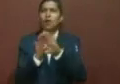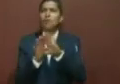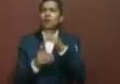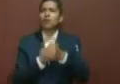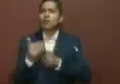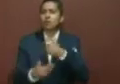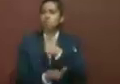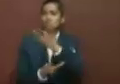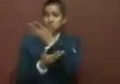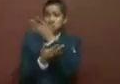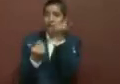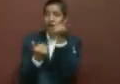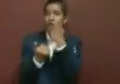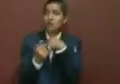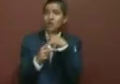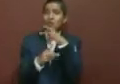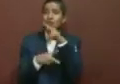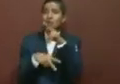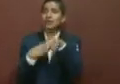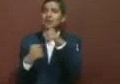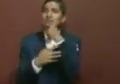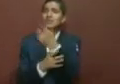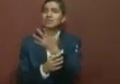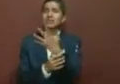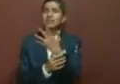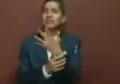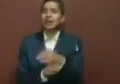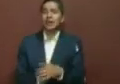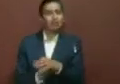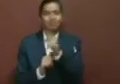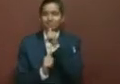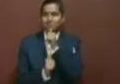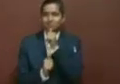dijo, porque yo no estuve ahí cerca. Pues dijo que no había fecha. Para,